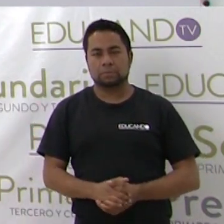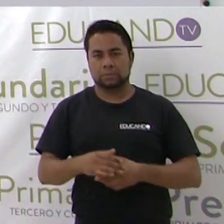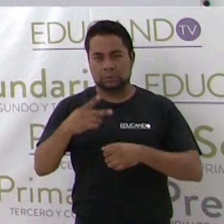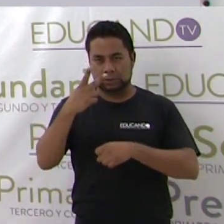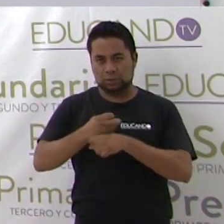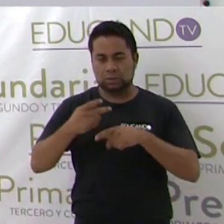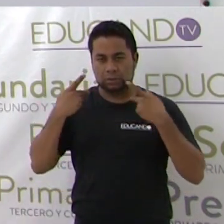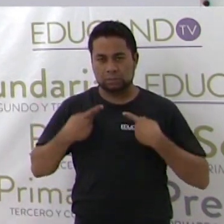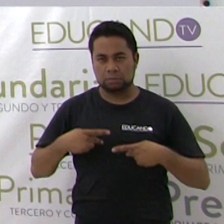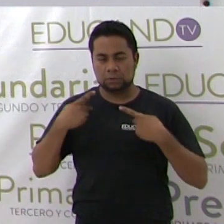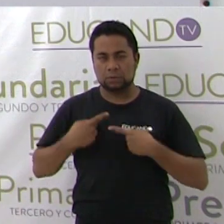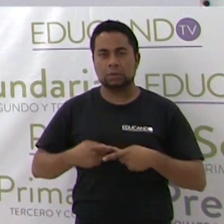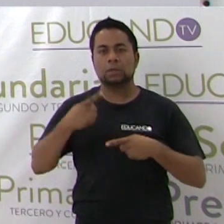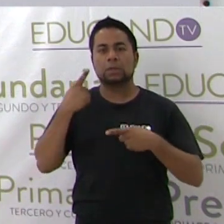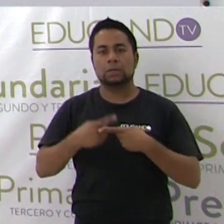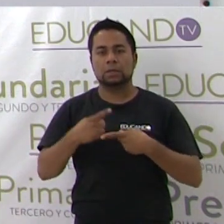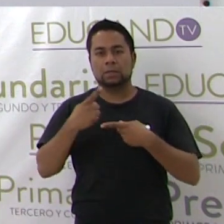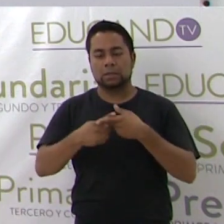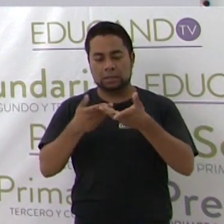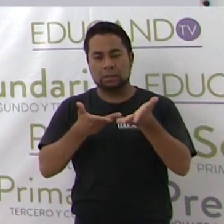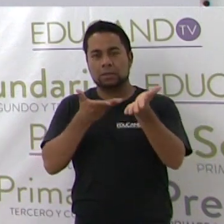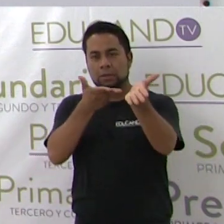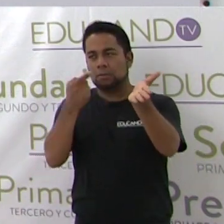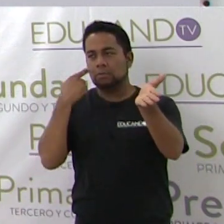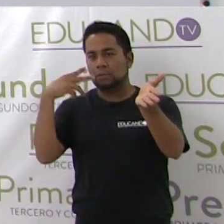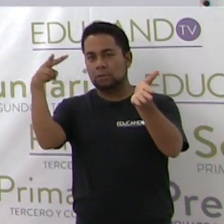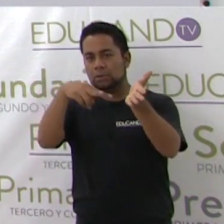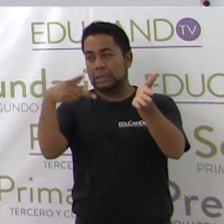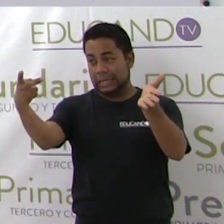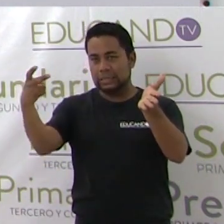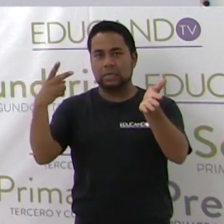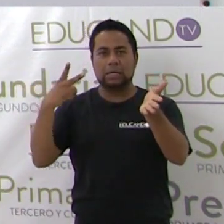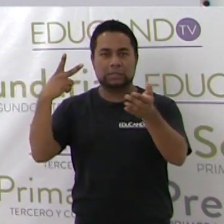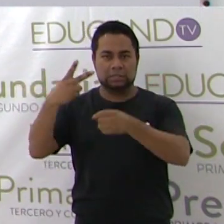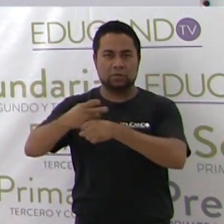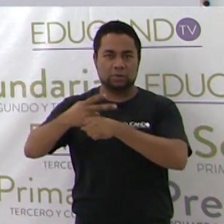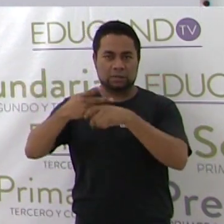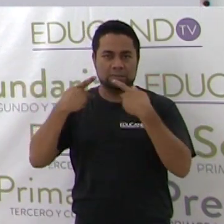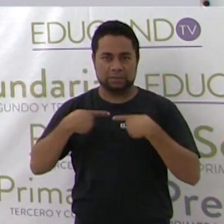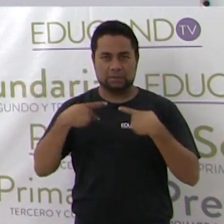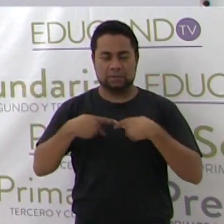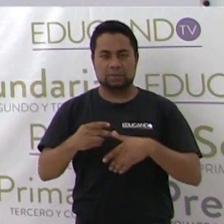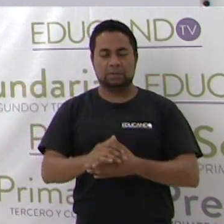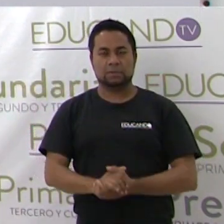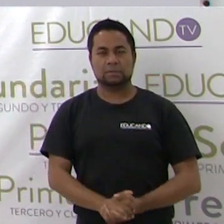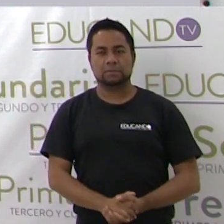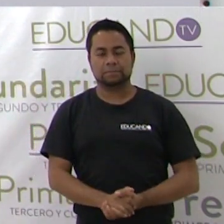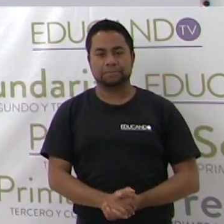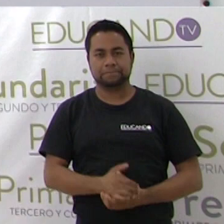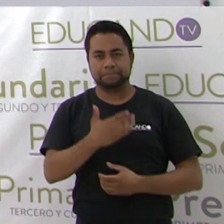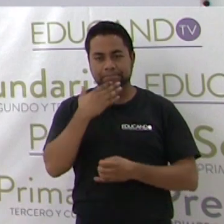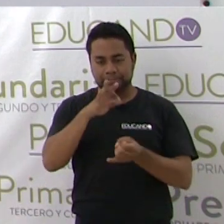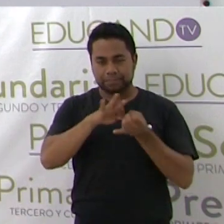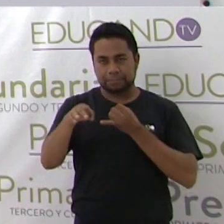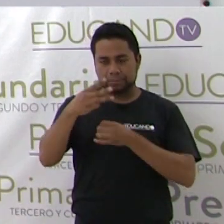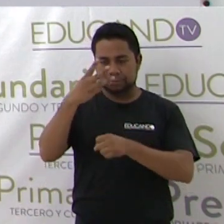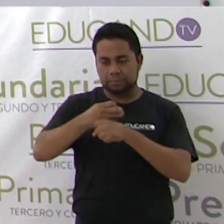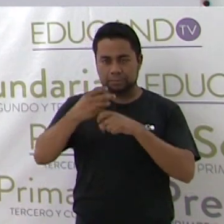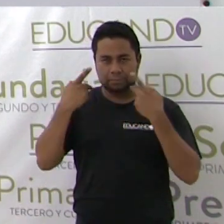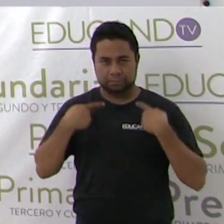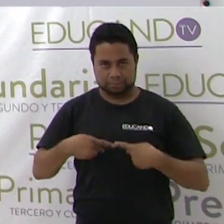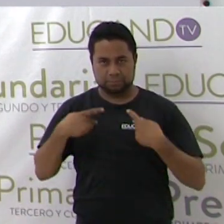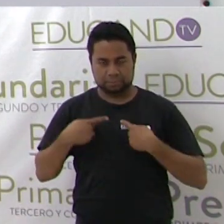es a quien se le habla. Y por último, la tercera